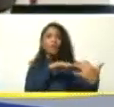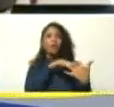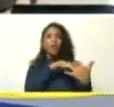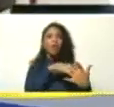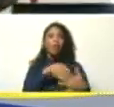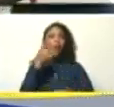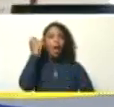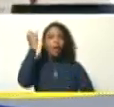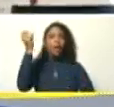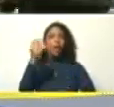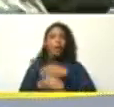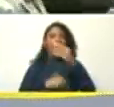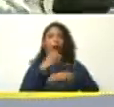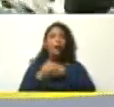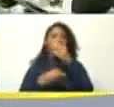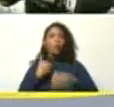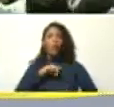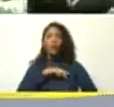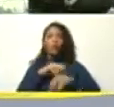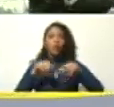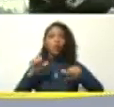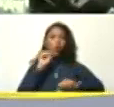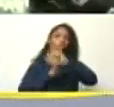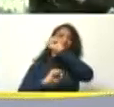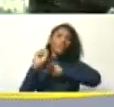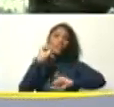a batir nuestro territorio?